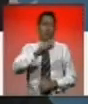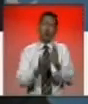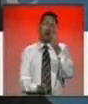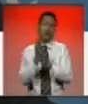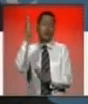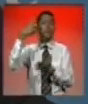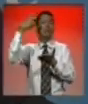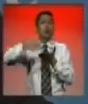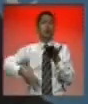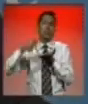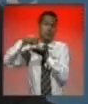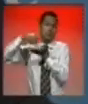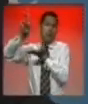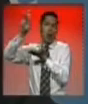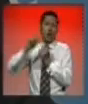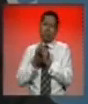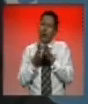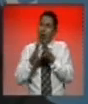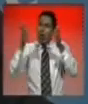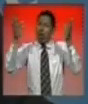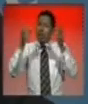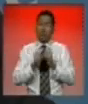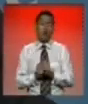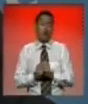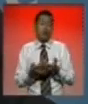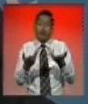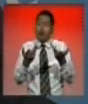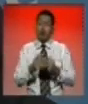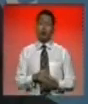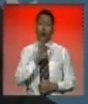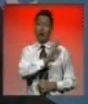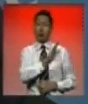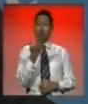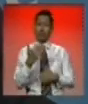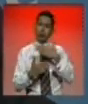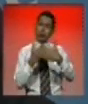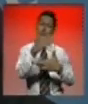inmediatamente una multa muy, muy grande, y como resultado de eso no pudieron seguir adelante con el proceso de negociación.